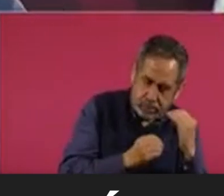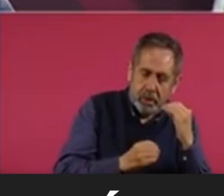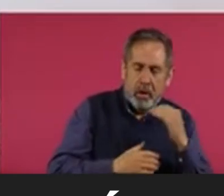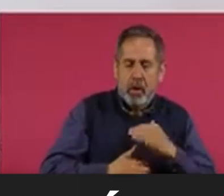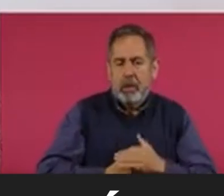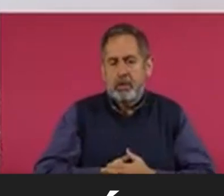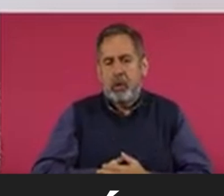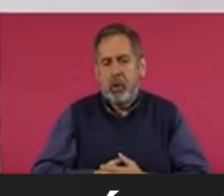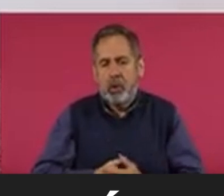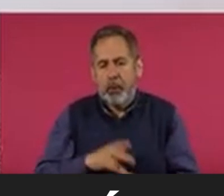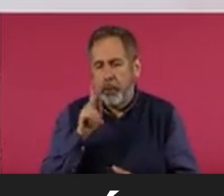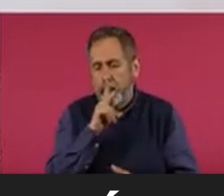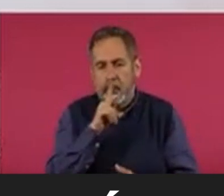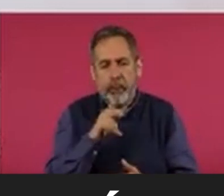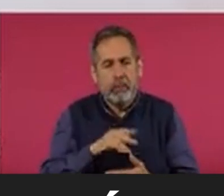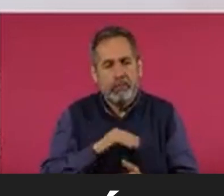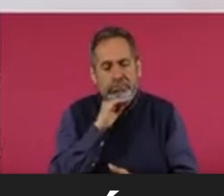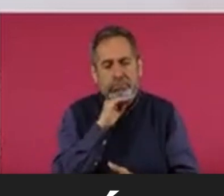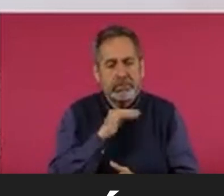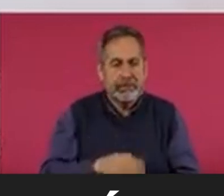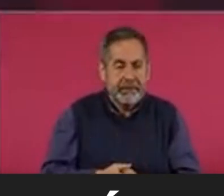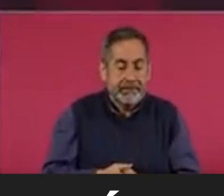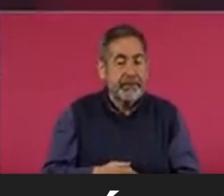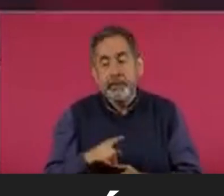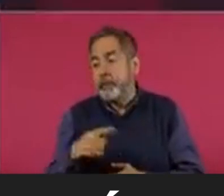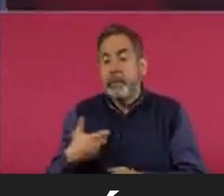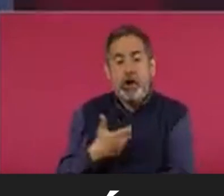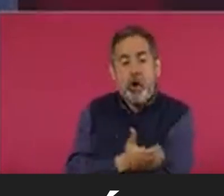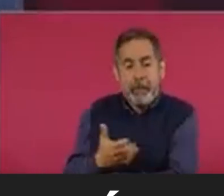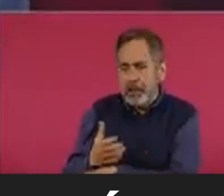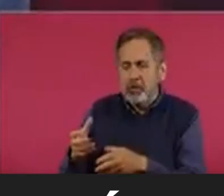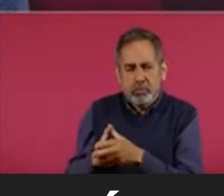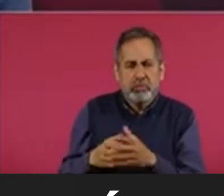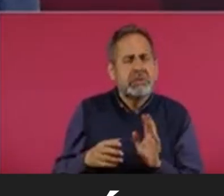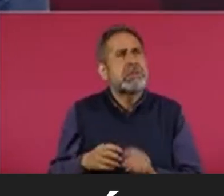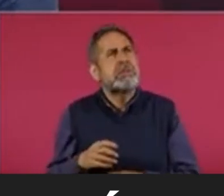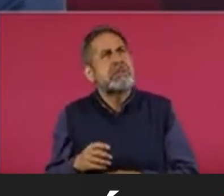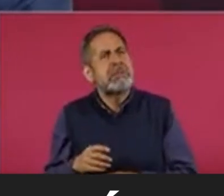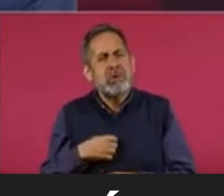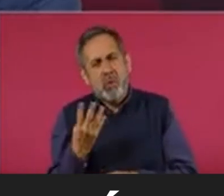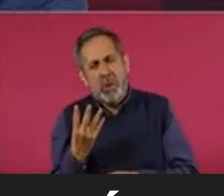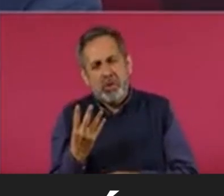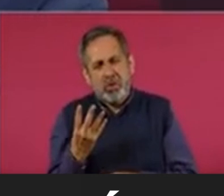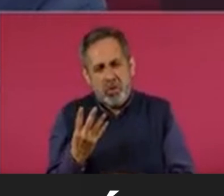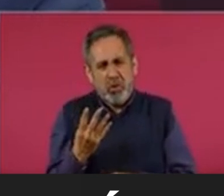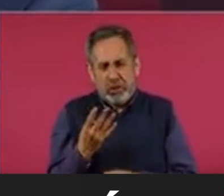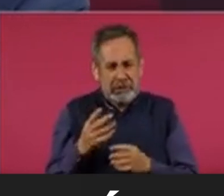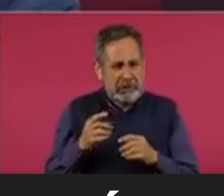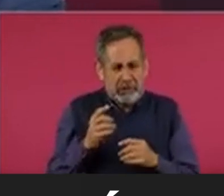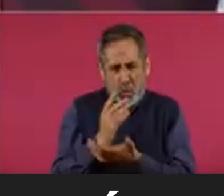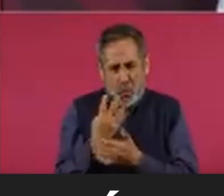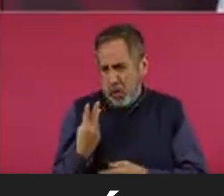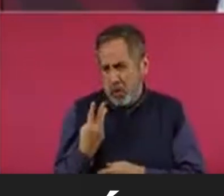ya. Entonces iban mis compañeros, porque no solo éramos 4 en esa vecindad,